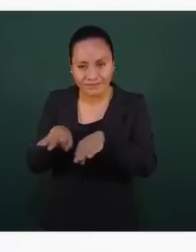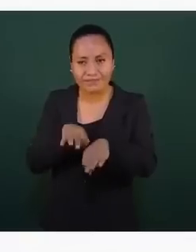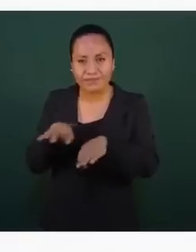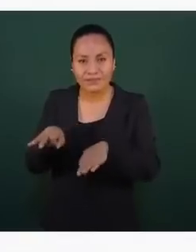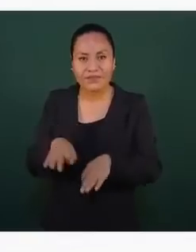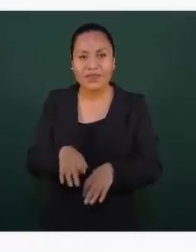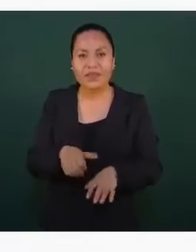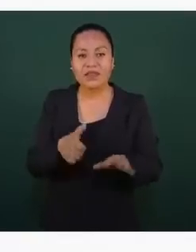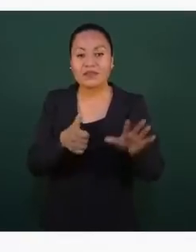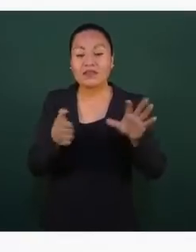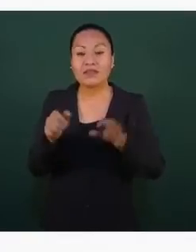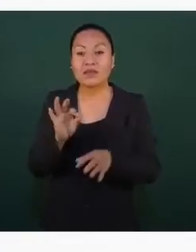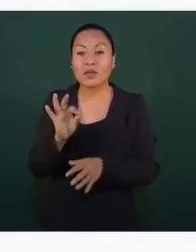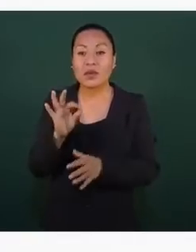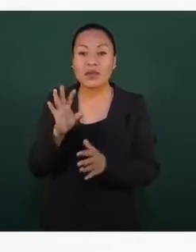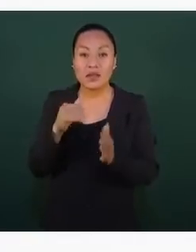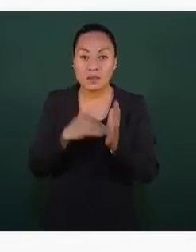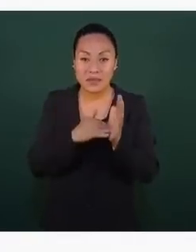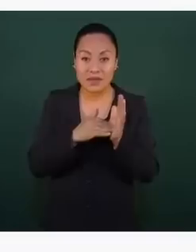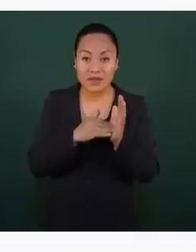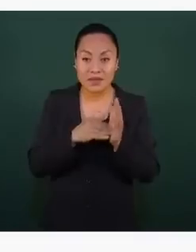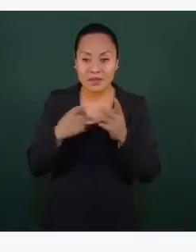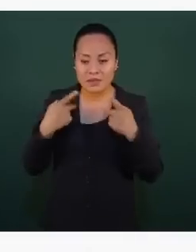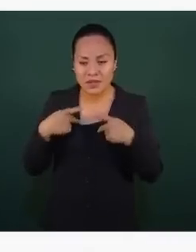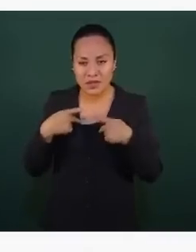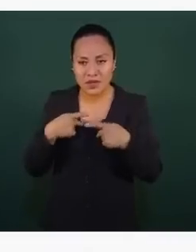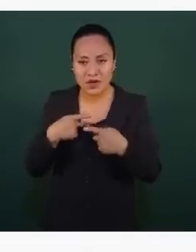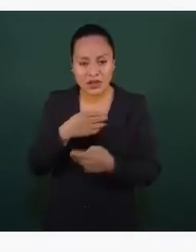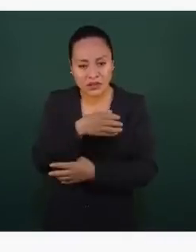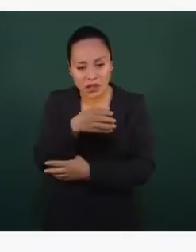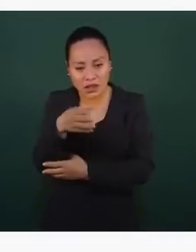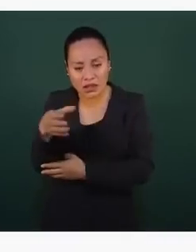240.000 campesinos.